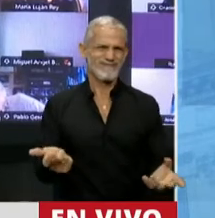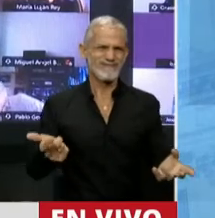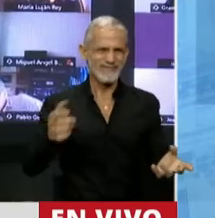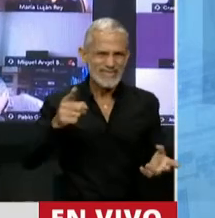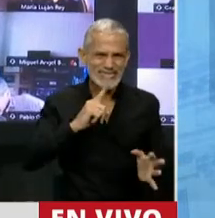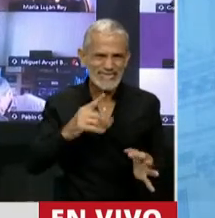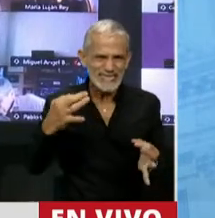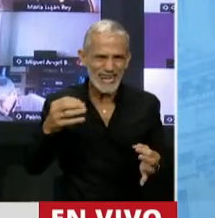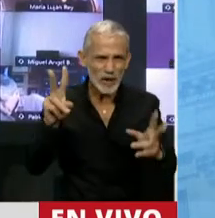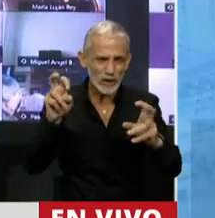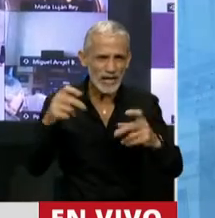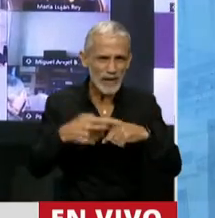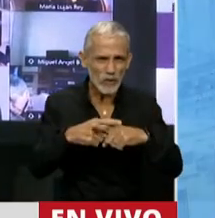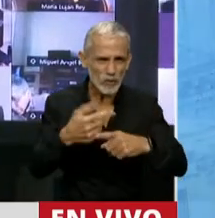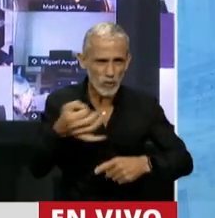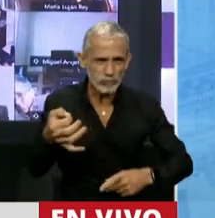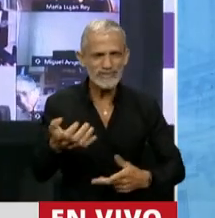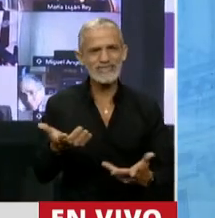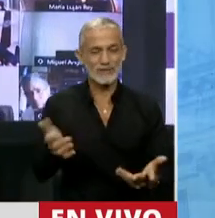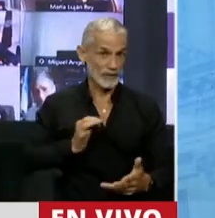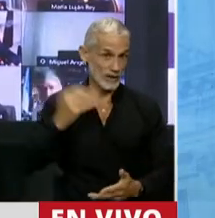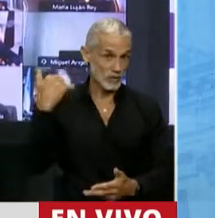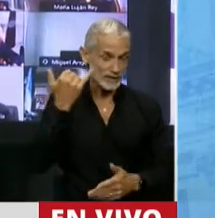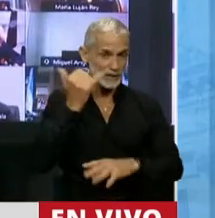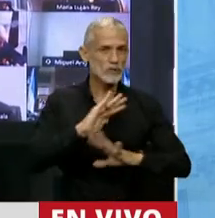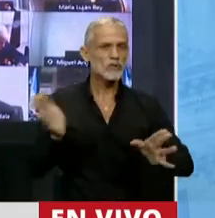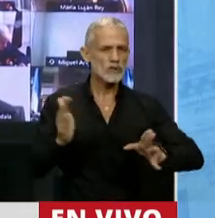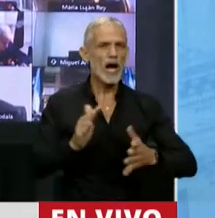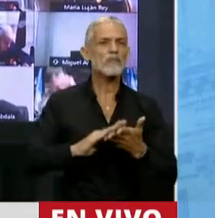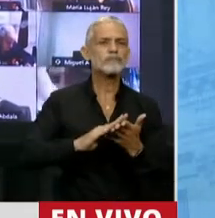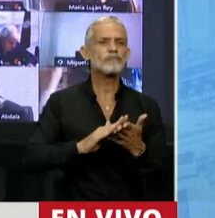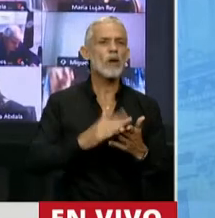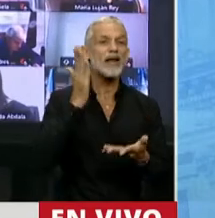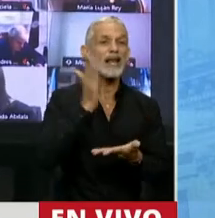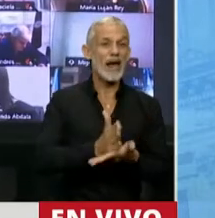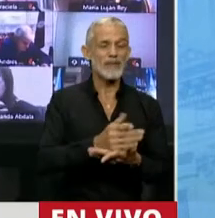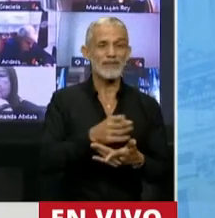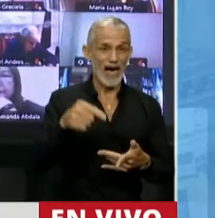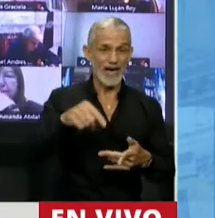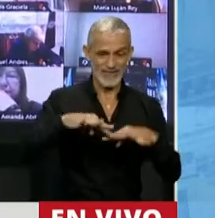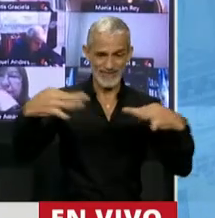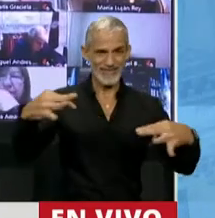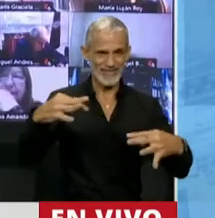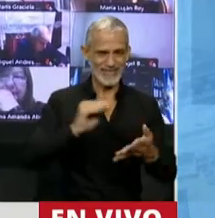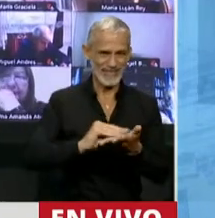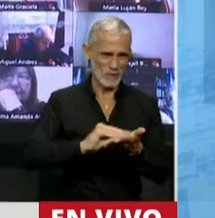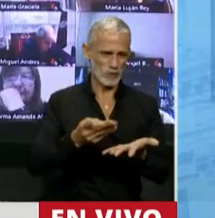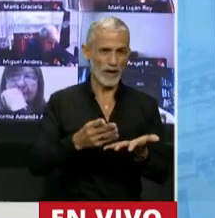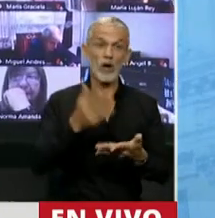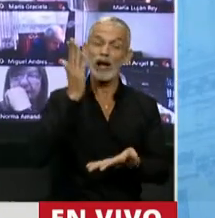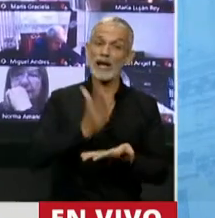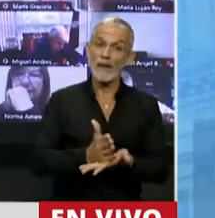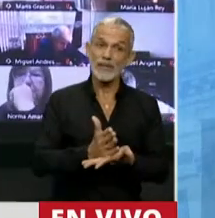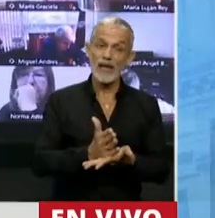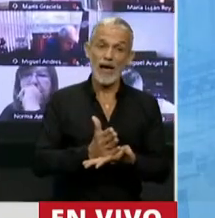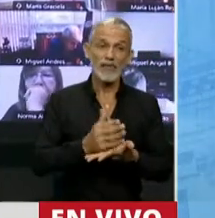poco serio, presidente. El año pasado se ha renovado la mitad de esta Cámara. La mitad